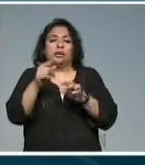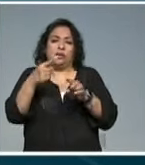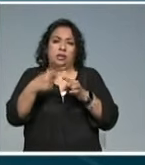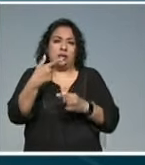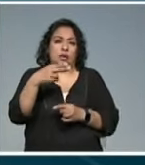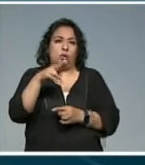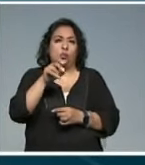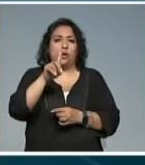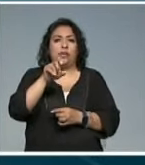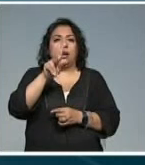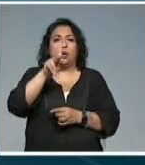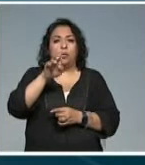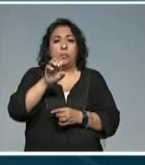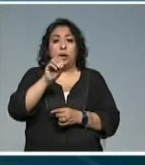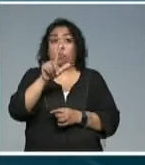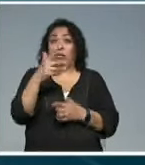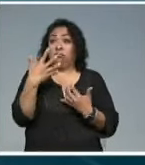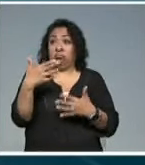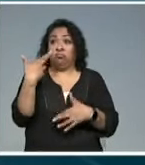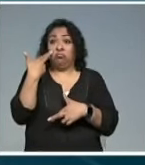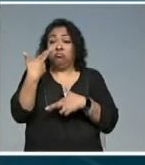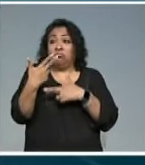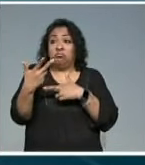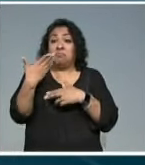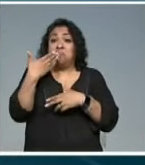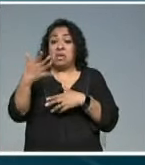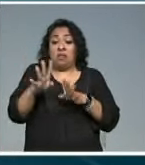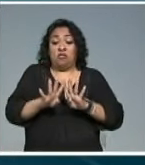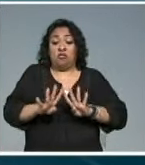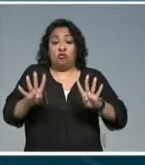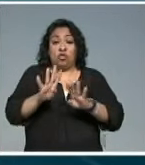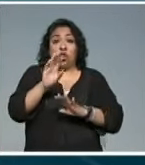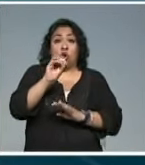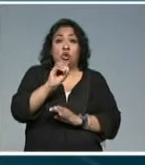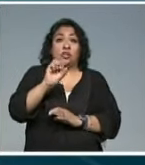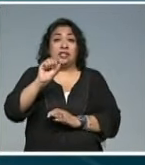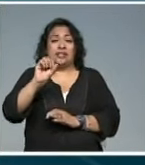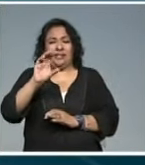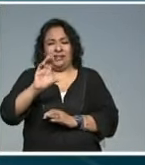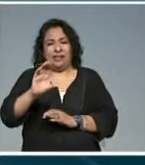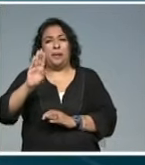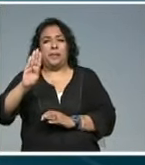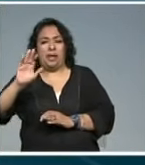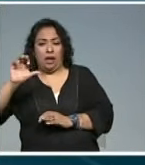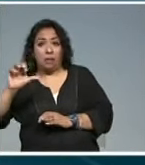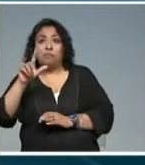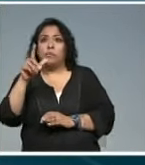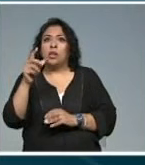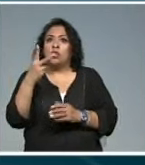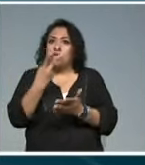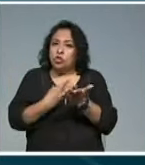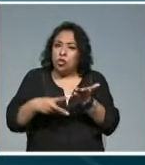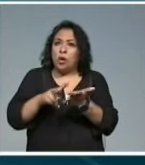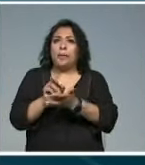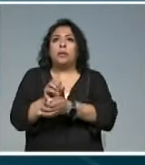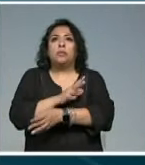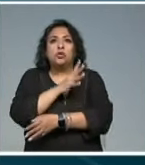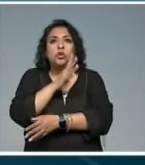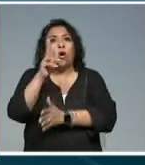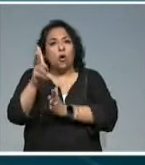Guadalupe Olmedo. Qué gran labor están haciendo de verdad la Orquesta de Cámara de Bellas Artes, y doble emoción porque a todo esto abona